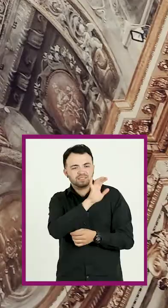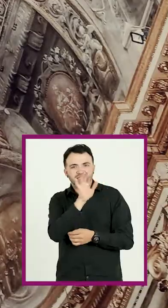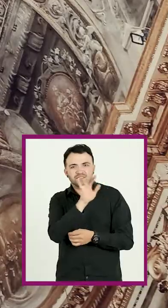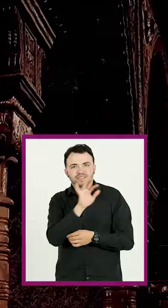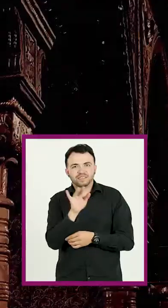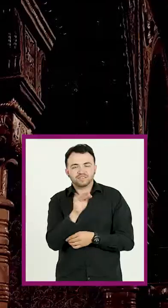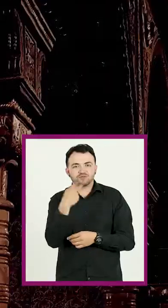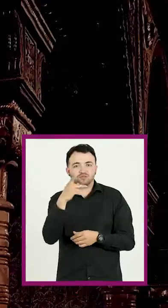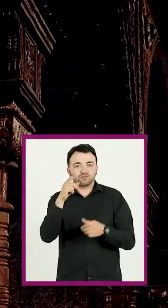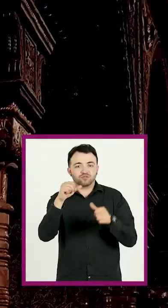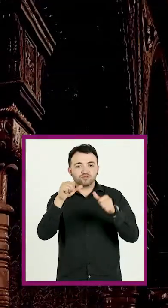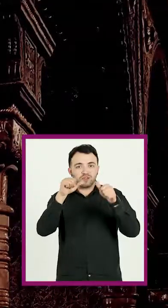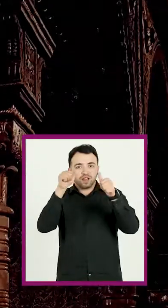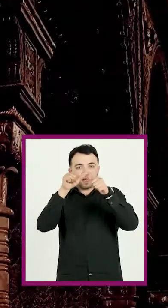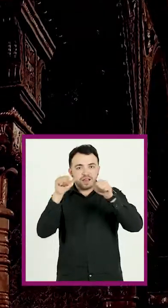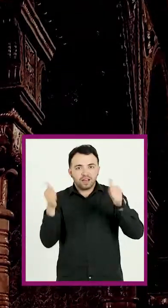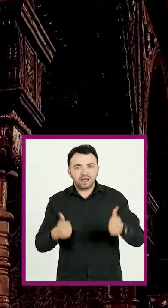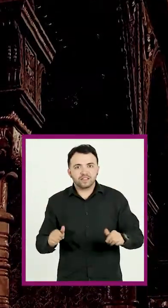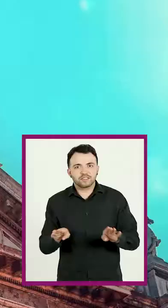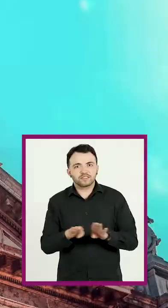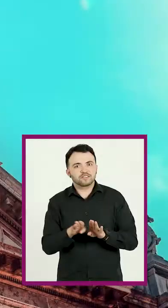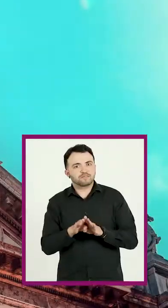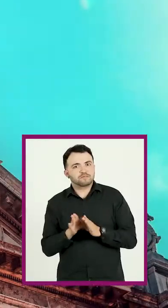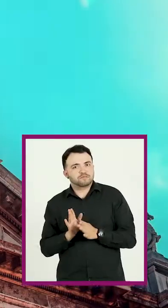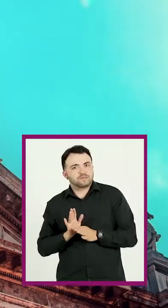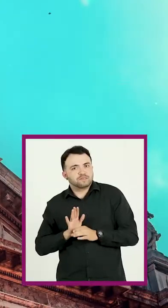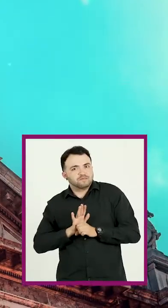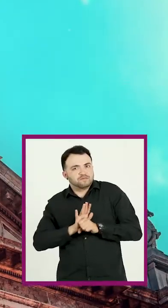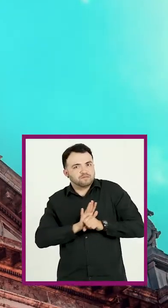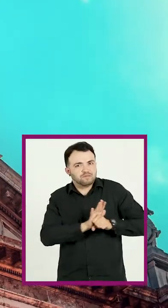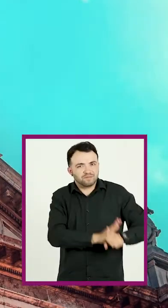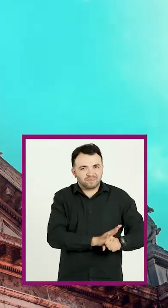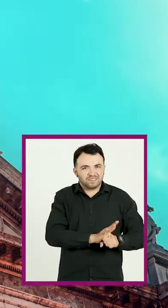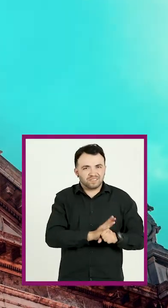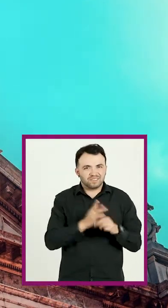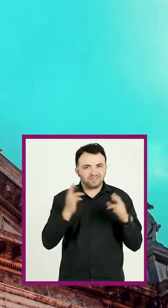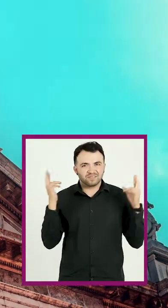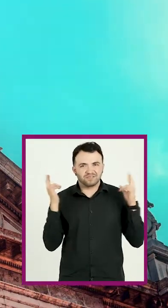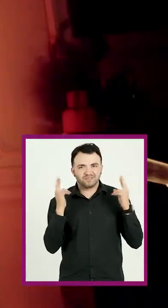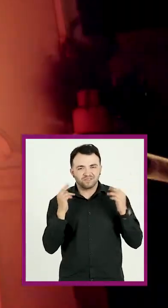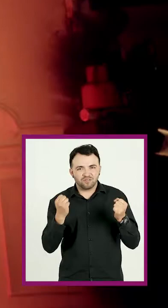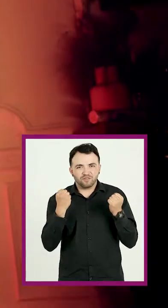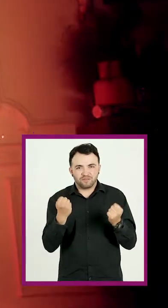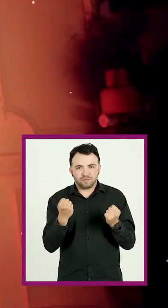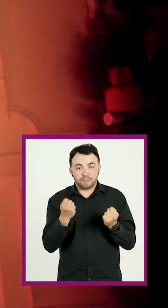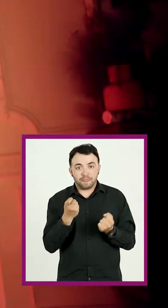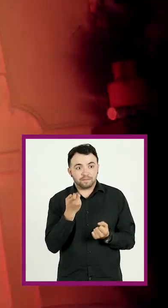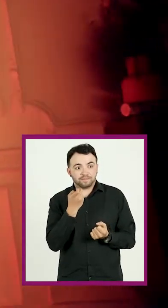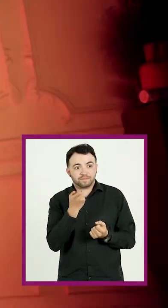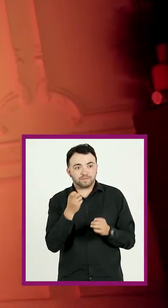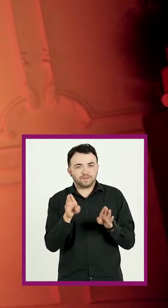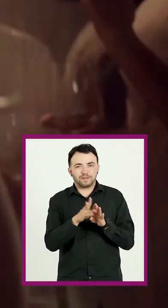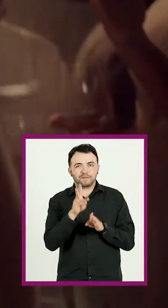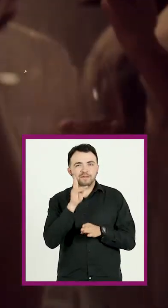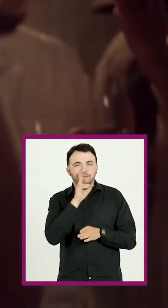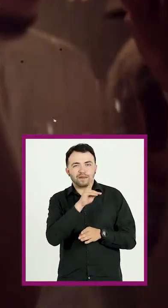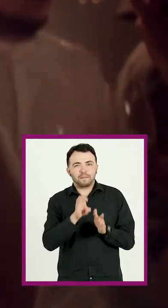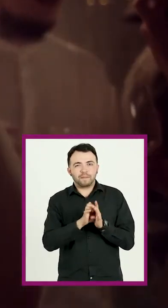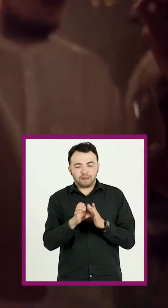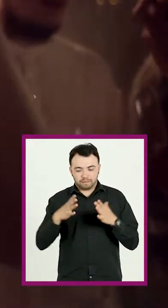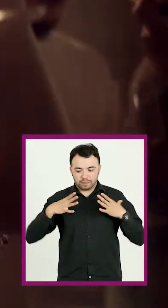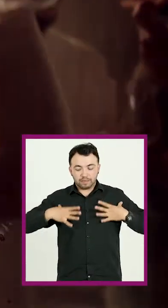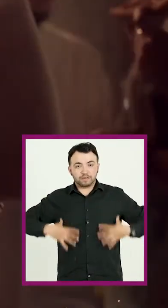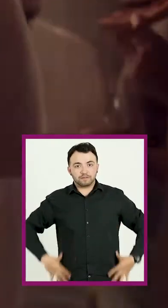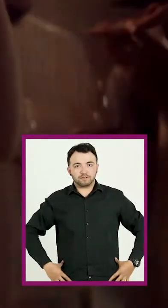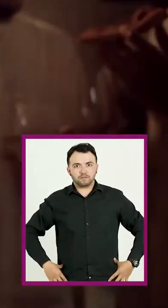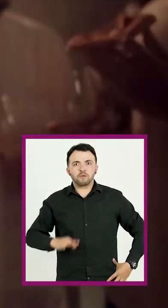para describir un período del arte de estilo recargado y exuberante. En este sentido, los vestidos repletos de